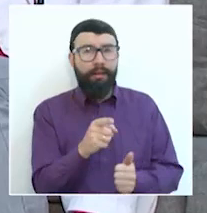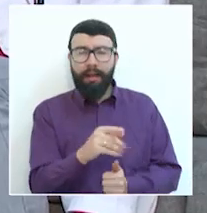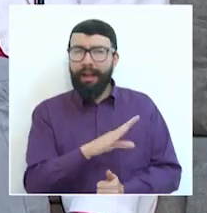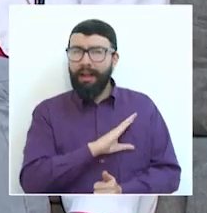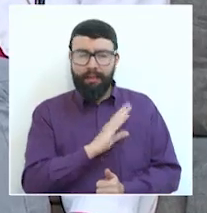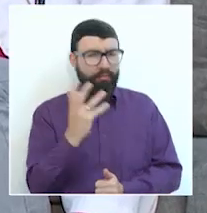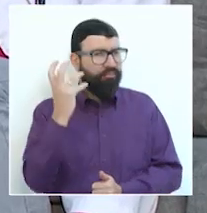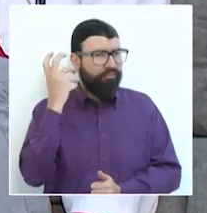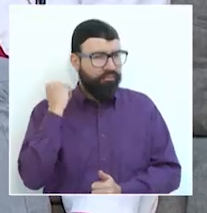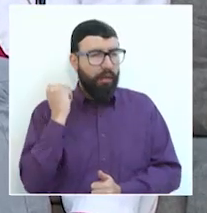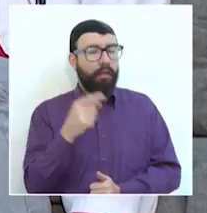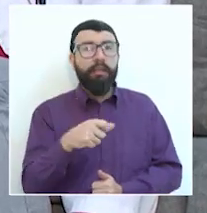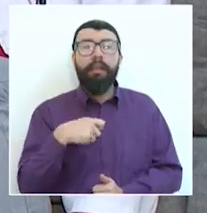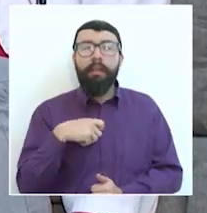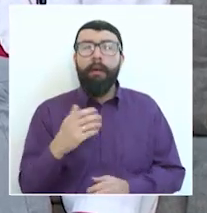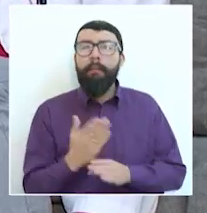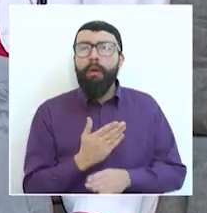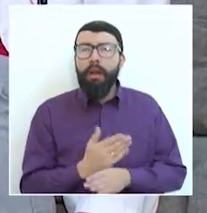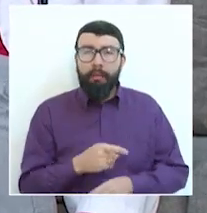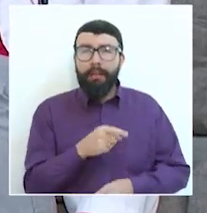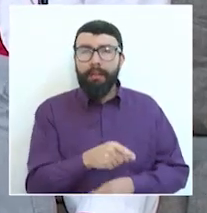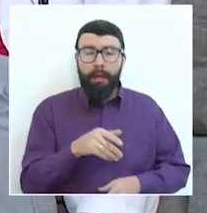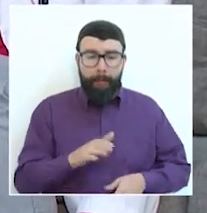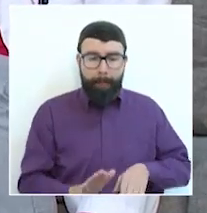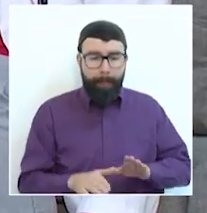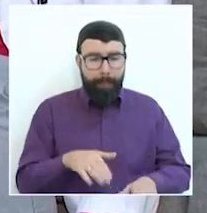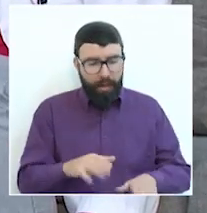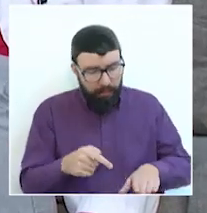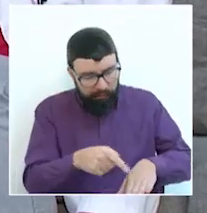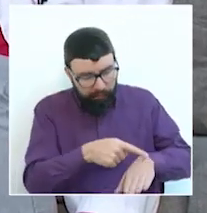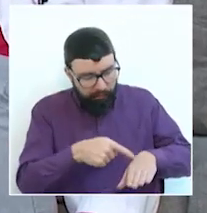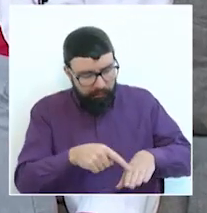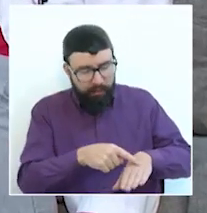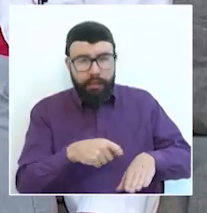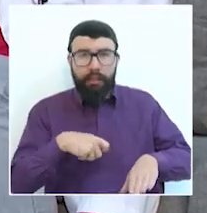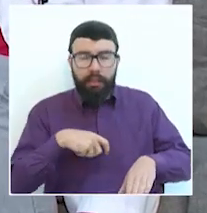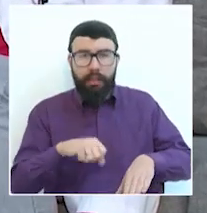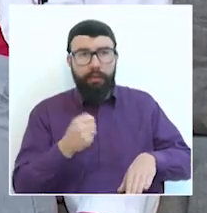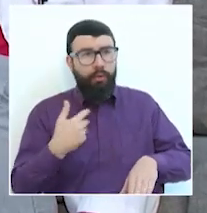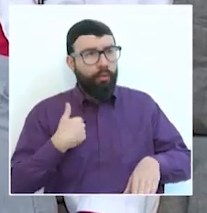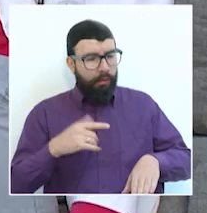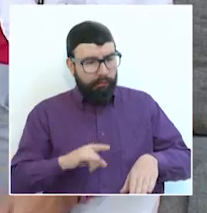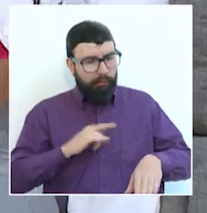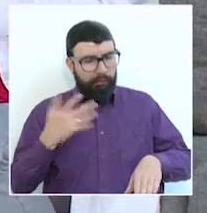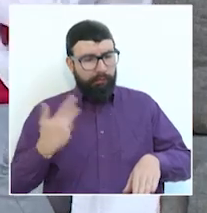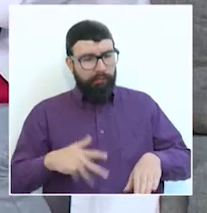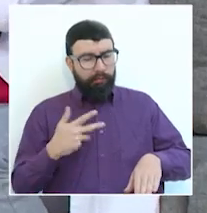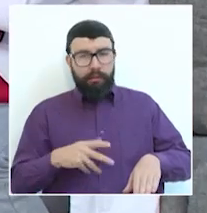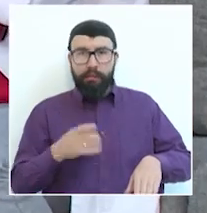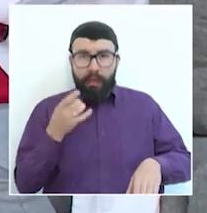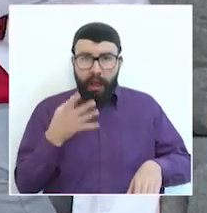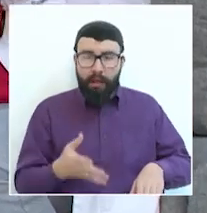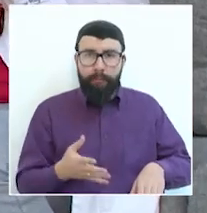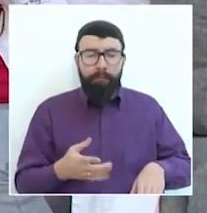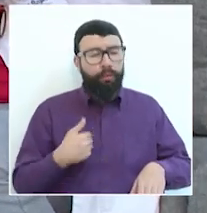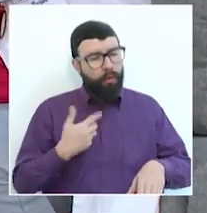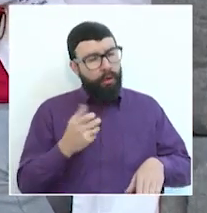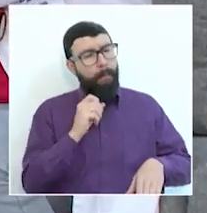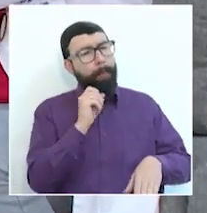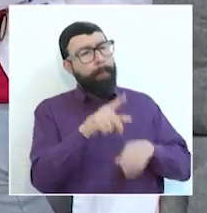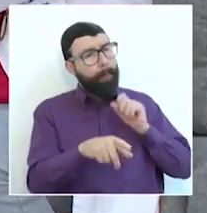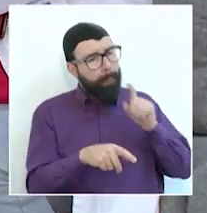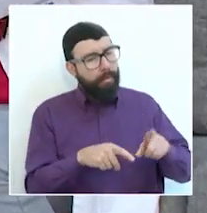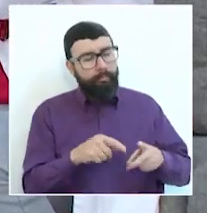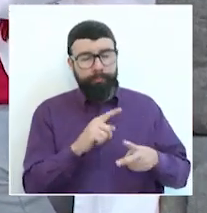una lesión en el pie que nos asustó muchísimo. Y entonces yo le hago dos preguntas. Cuéntenos la